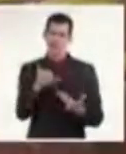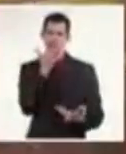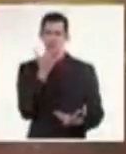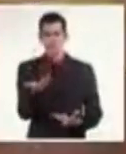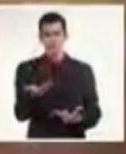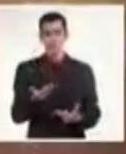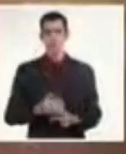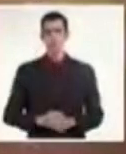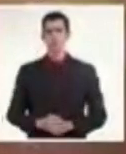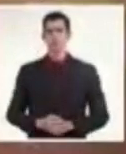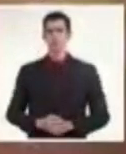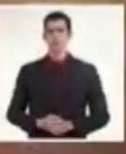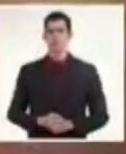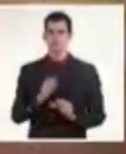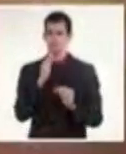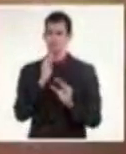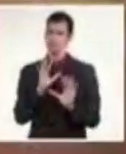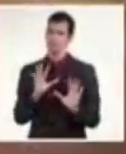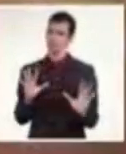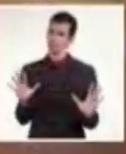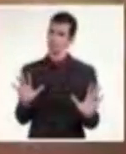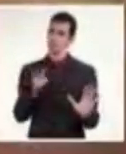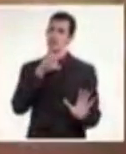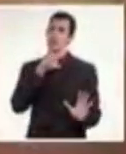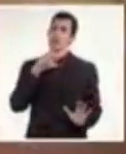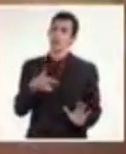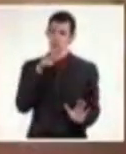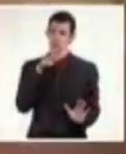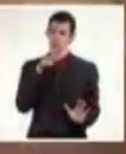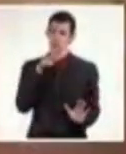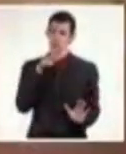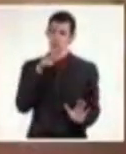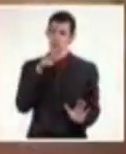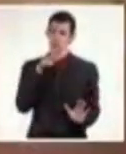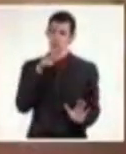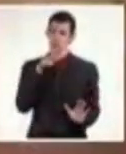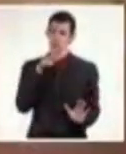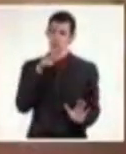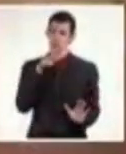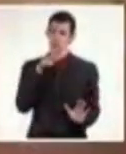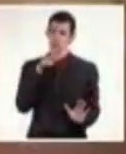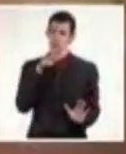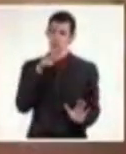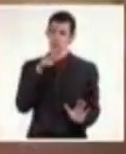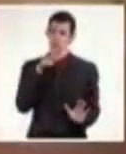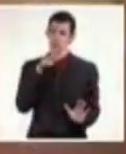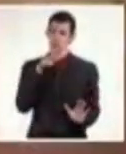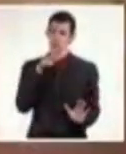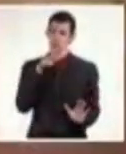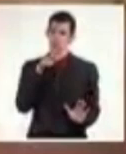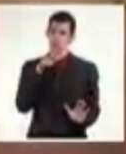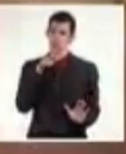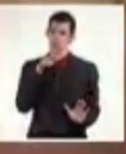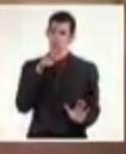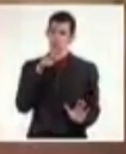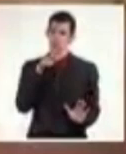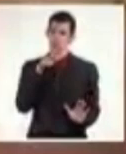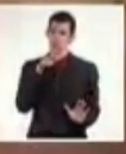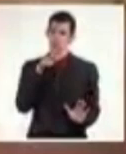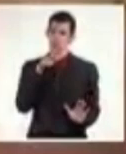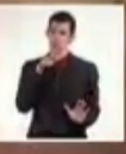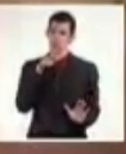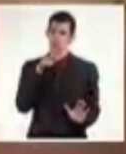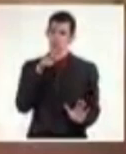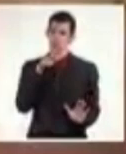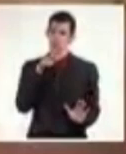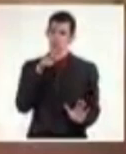serían gravemente penadas de ocurrir en ese país. Pero esto es una democracia. En Cuba lo que hay es una dictadura, donde tú